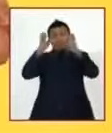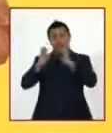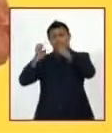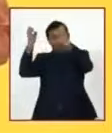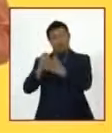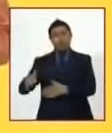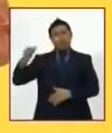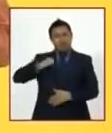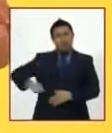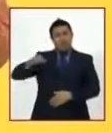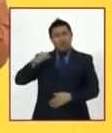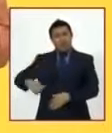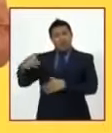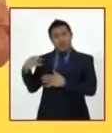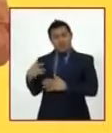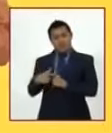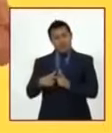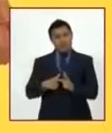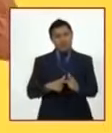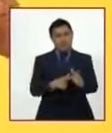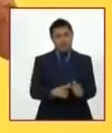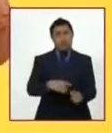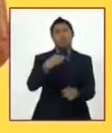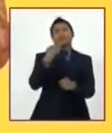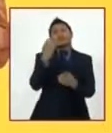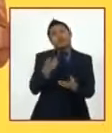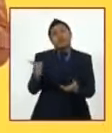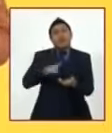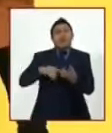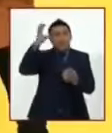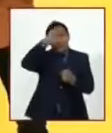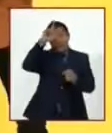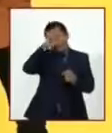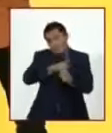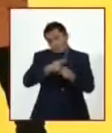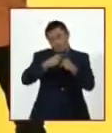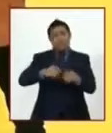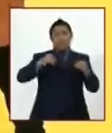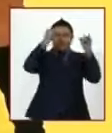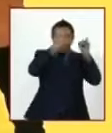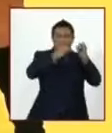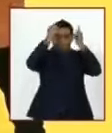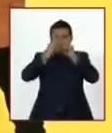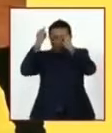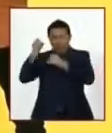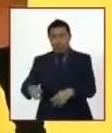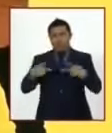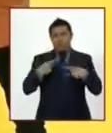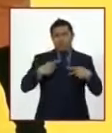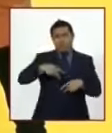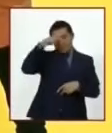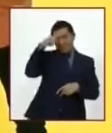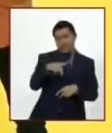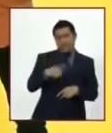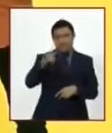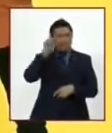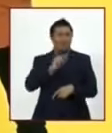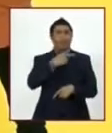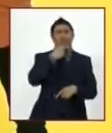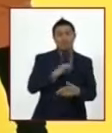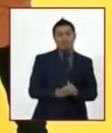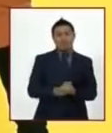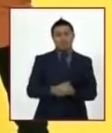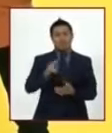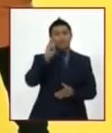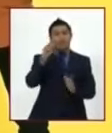y forman parte de la cultura e identidad de las mexicanas y mexicanos. Observen el siguiente segmento. Es importante que vean